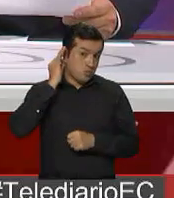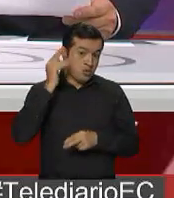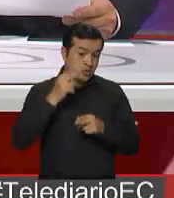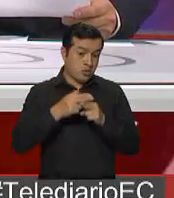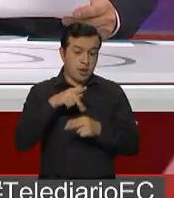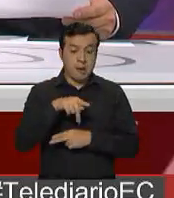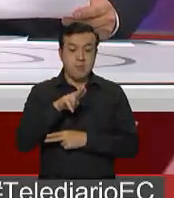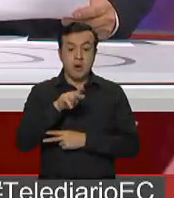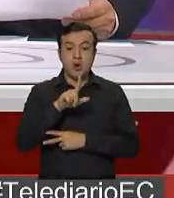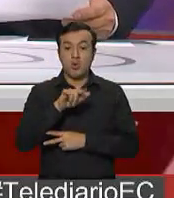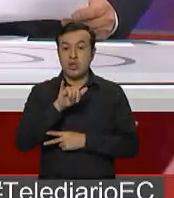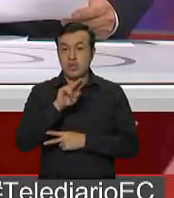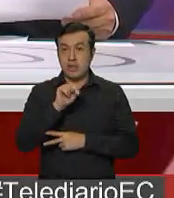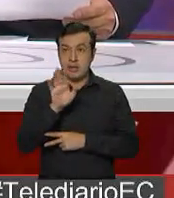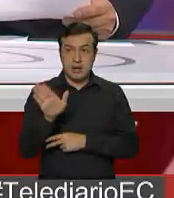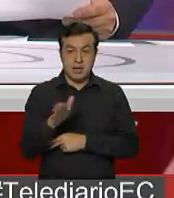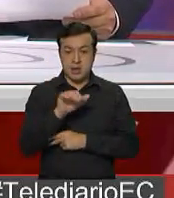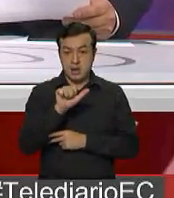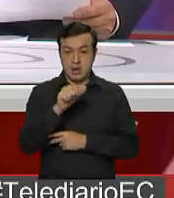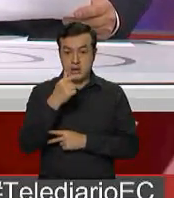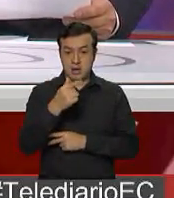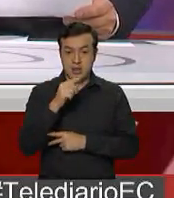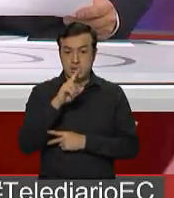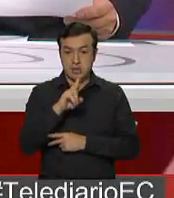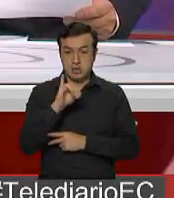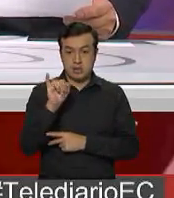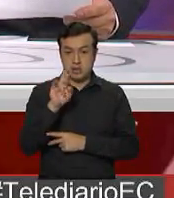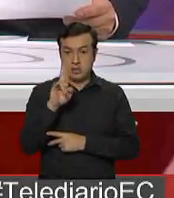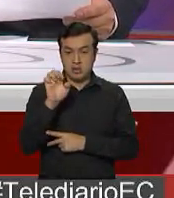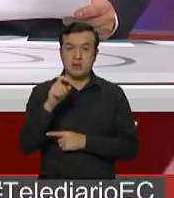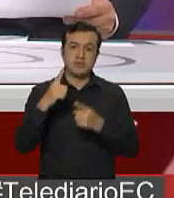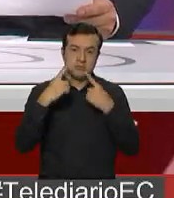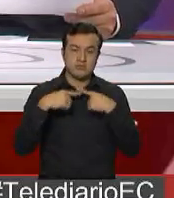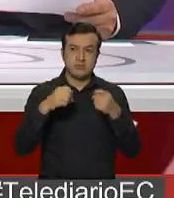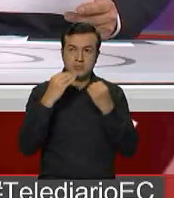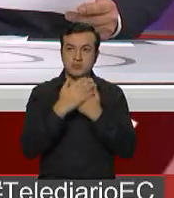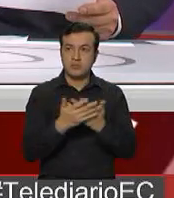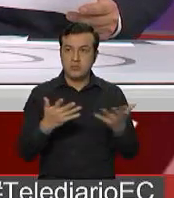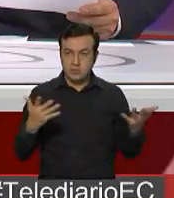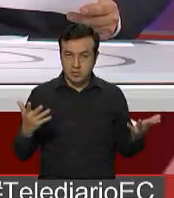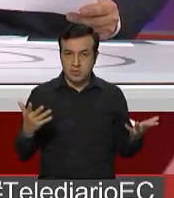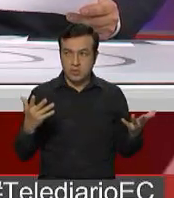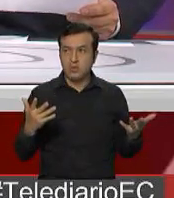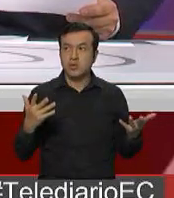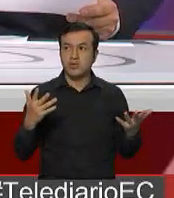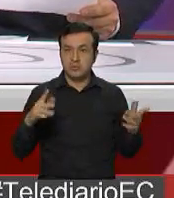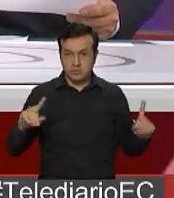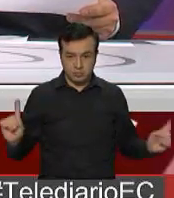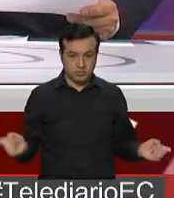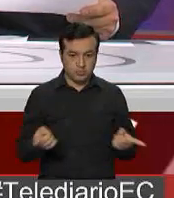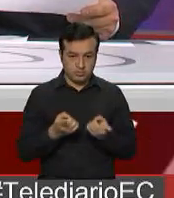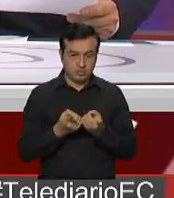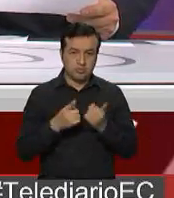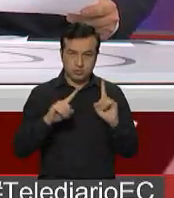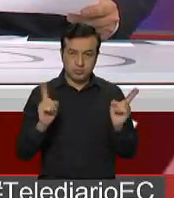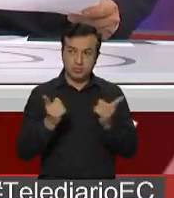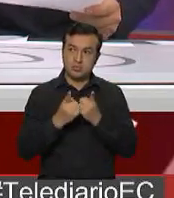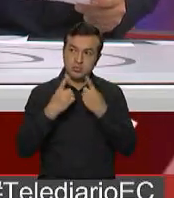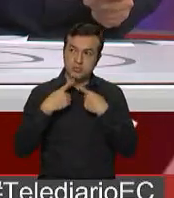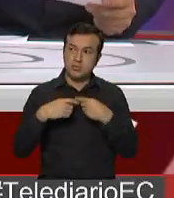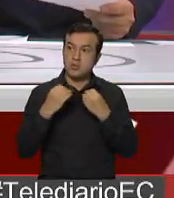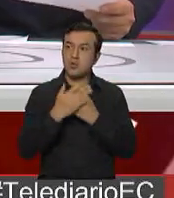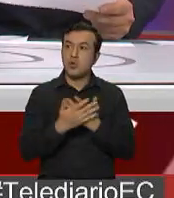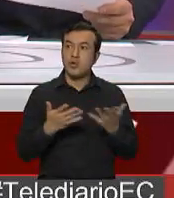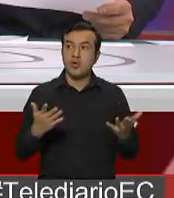Aguirre, suscribió un comunicado que se difundió a la opinión pública, en donde en sus extractos, en un extracto se menciona